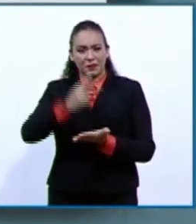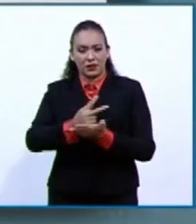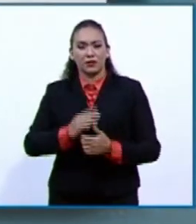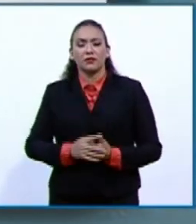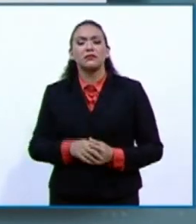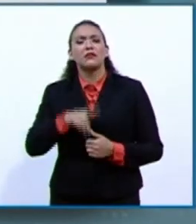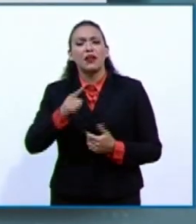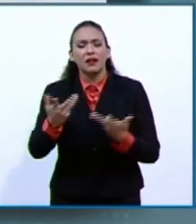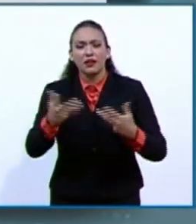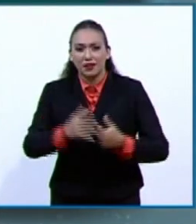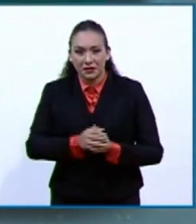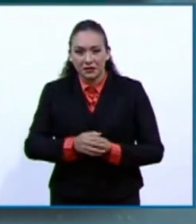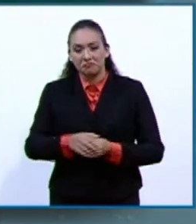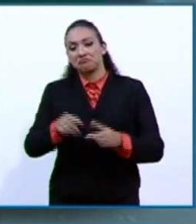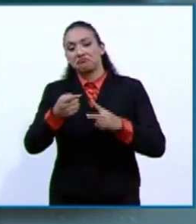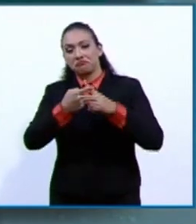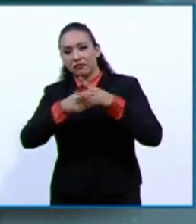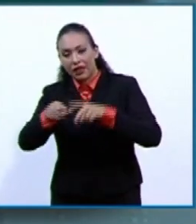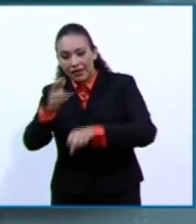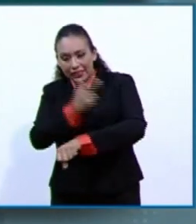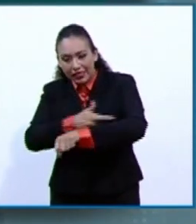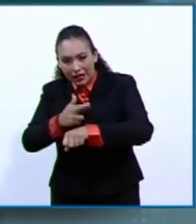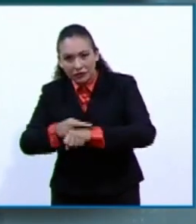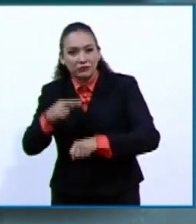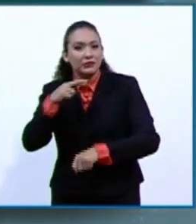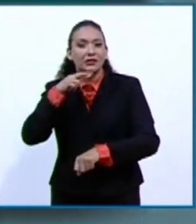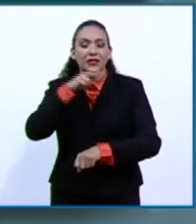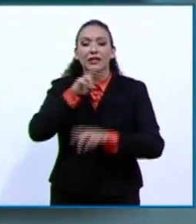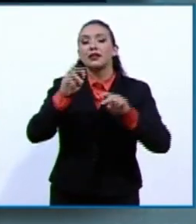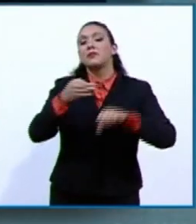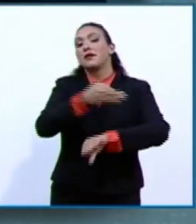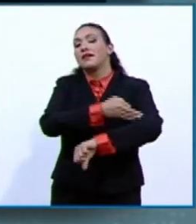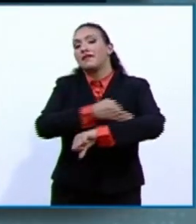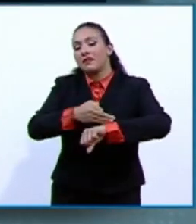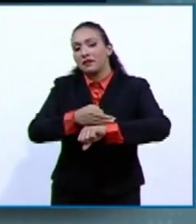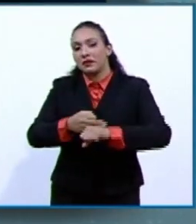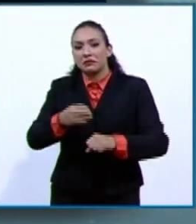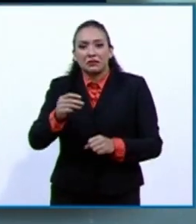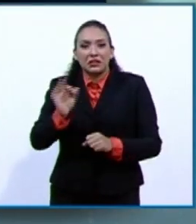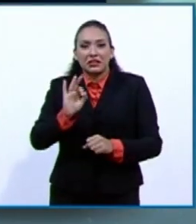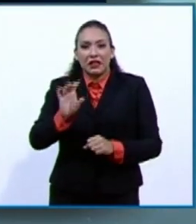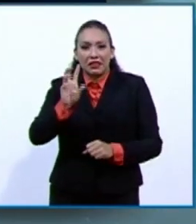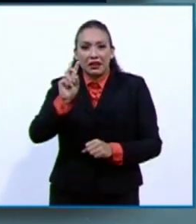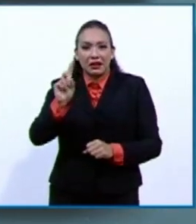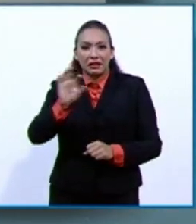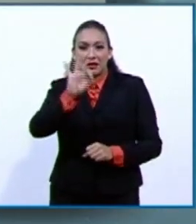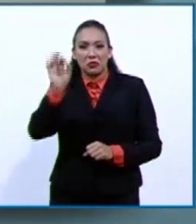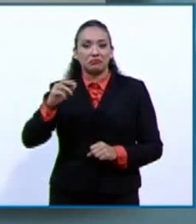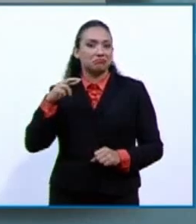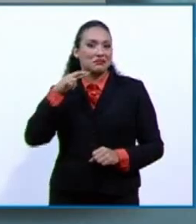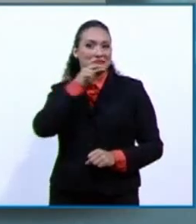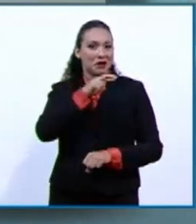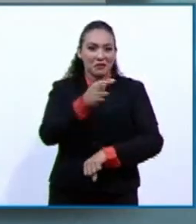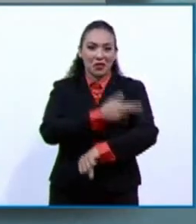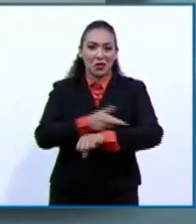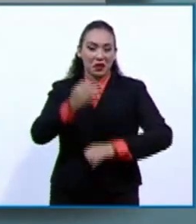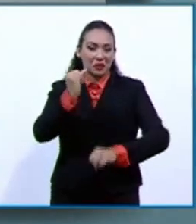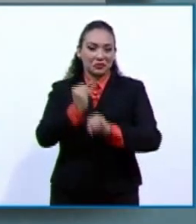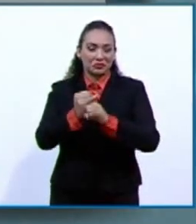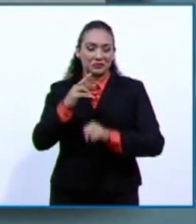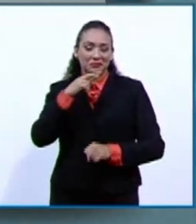a reducir el tiempo de resolución de asuntos en materia familiar hasta en un 30%. Para el canal del Poder